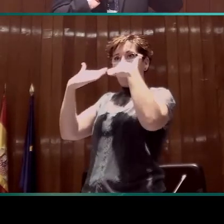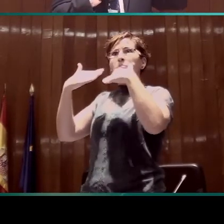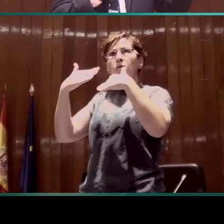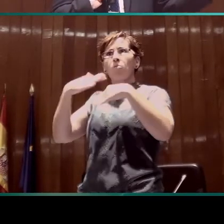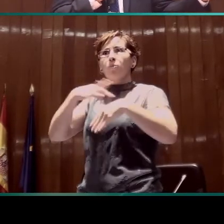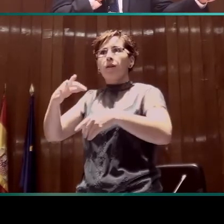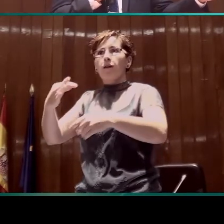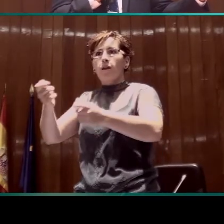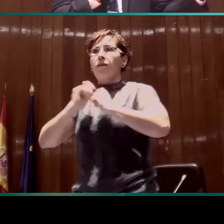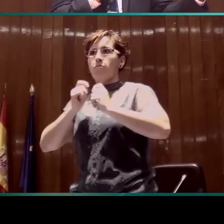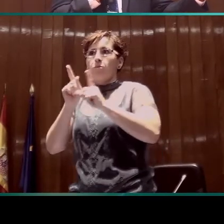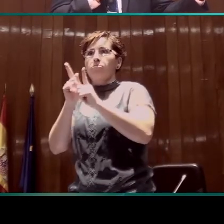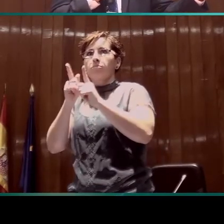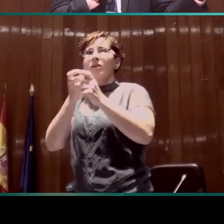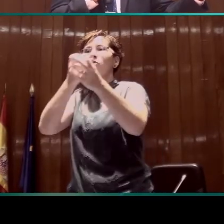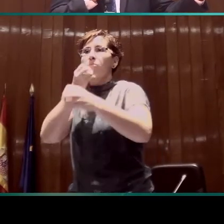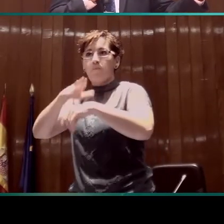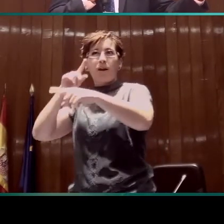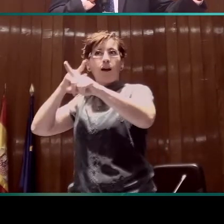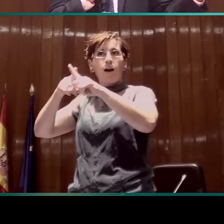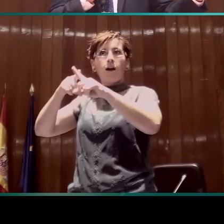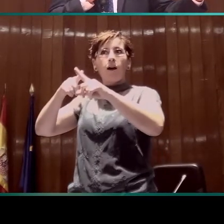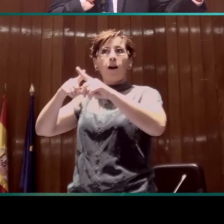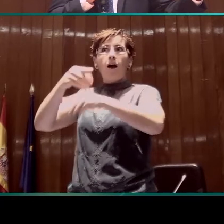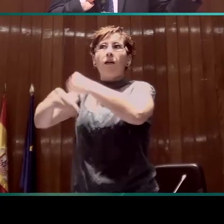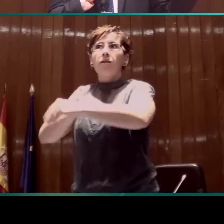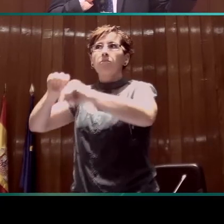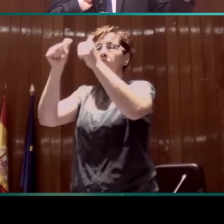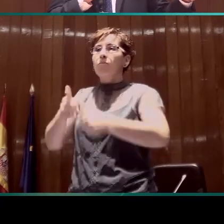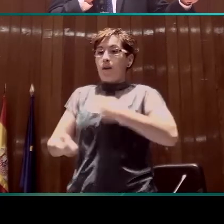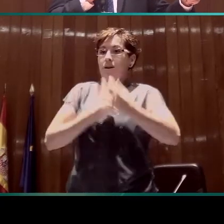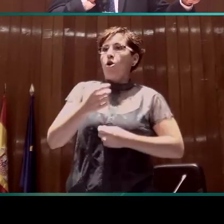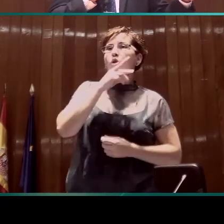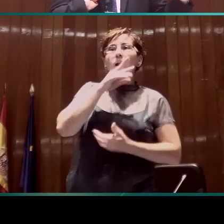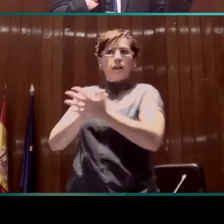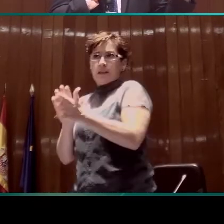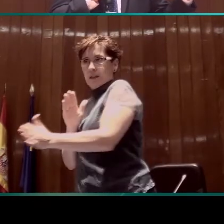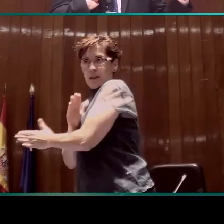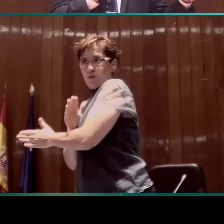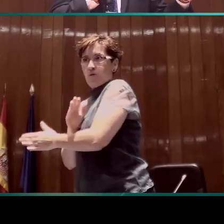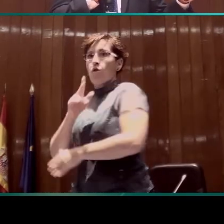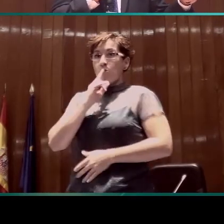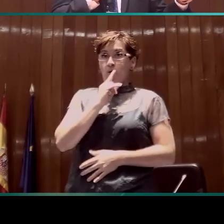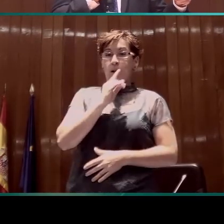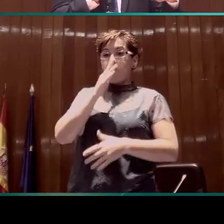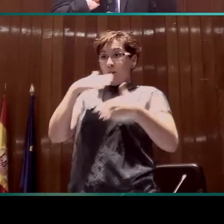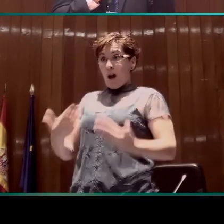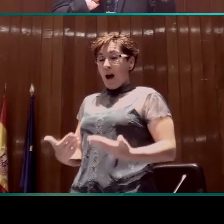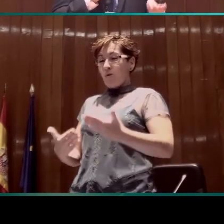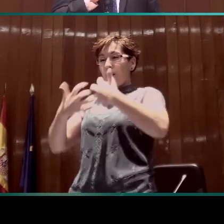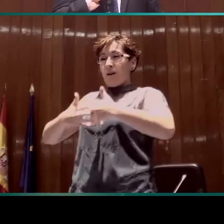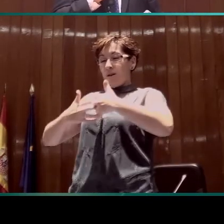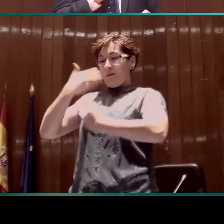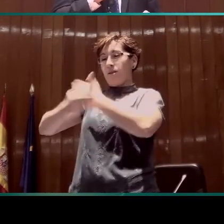sino informativos para los modelos de producción de las lenguas orales. En estos momentos, los distintos modelos computacionales de